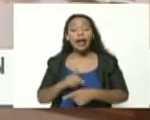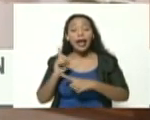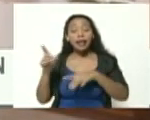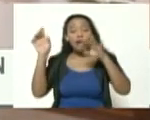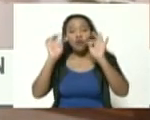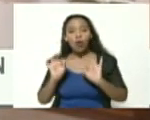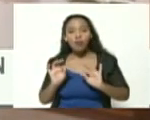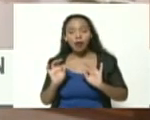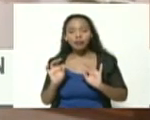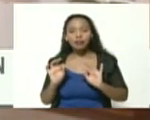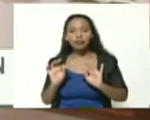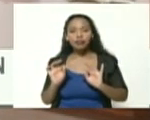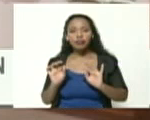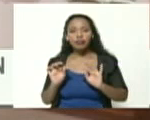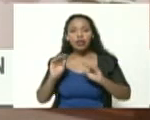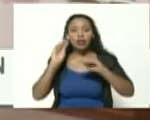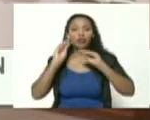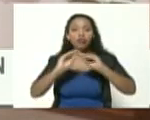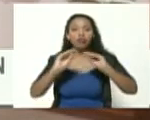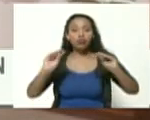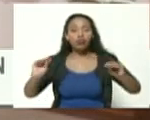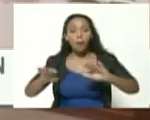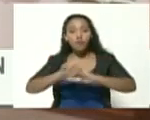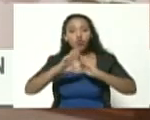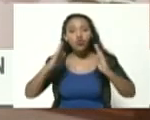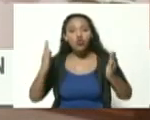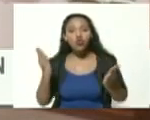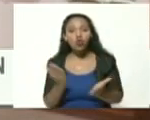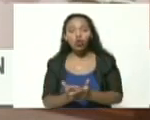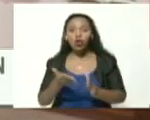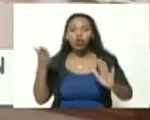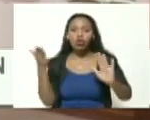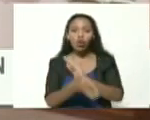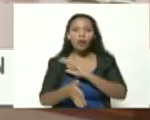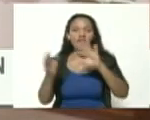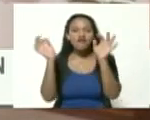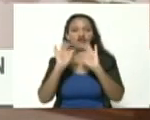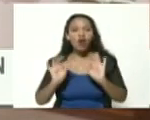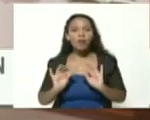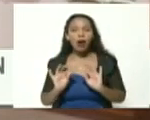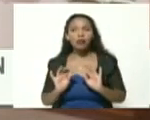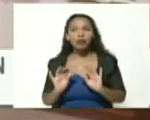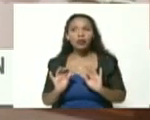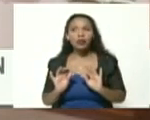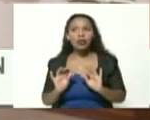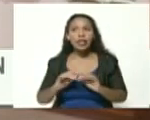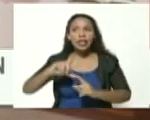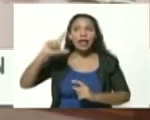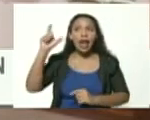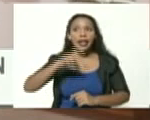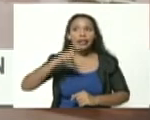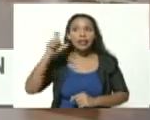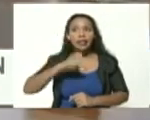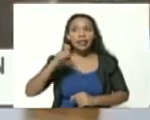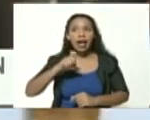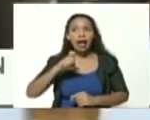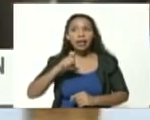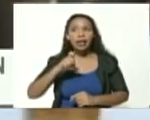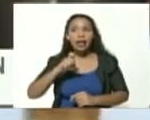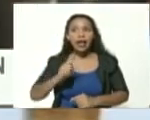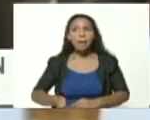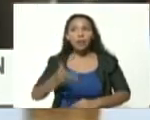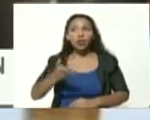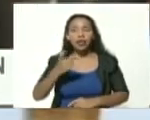alertamos al mundo sobre la manera y la necesidad imperativa